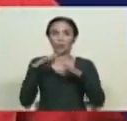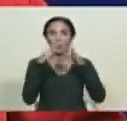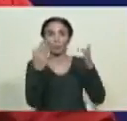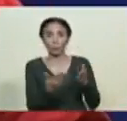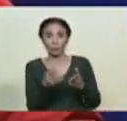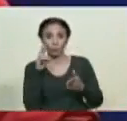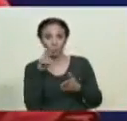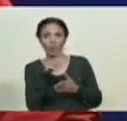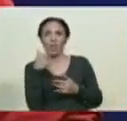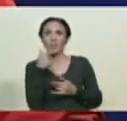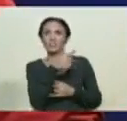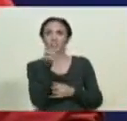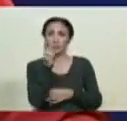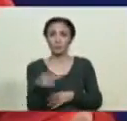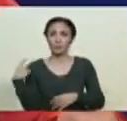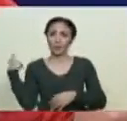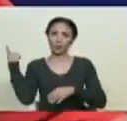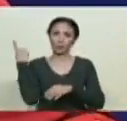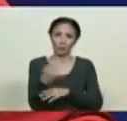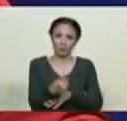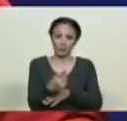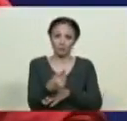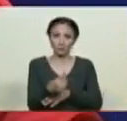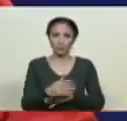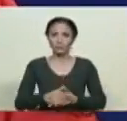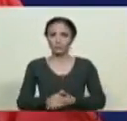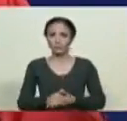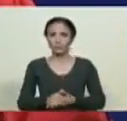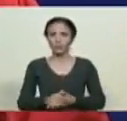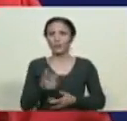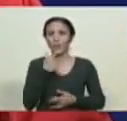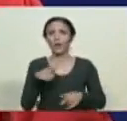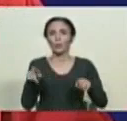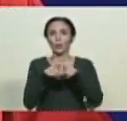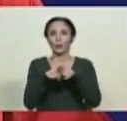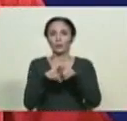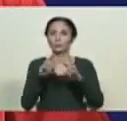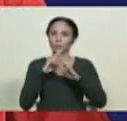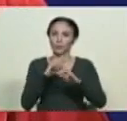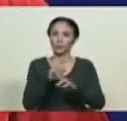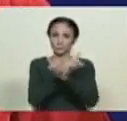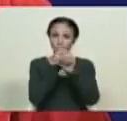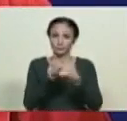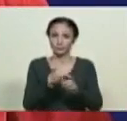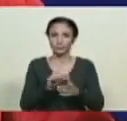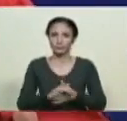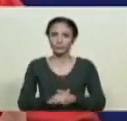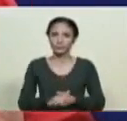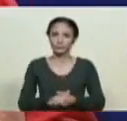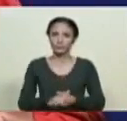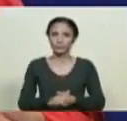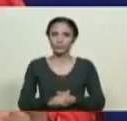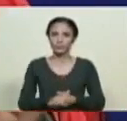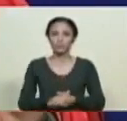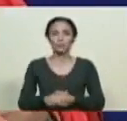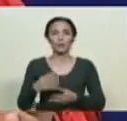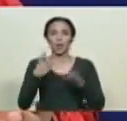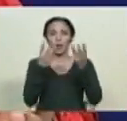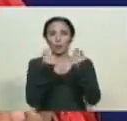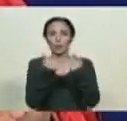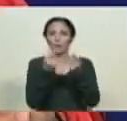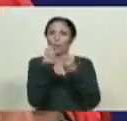Venezuela hay una dictadura, y con esto uno la otra de las preguntas, y sacamos cuenta,